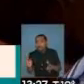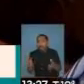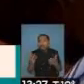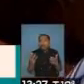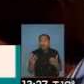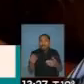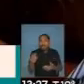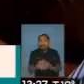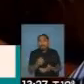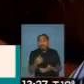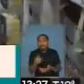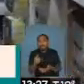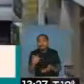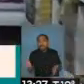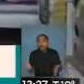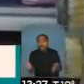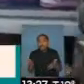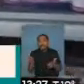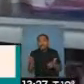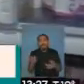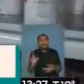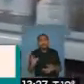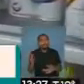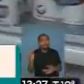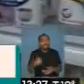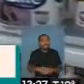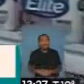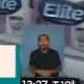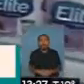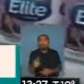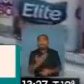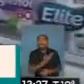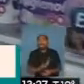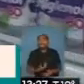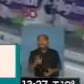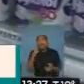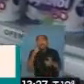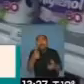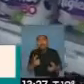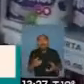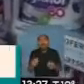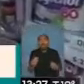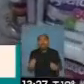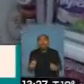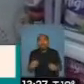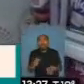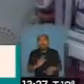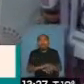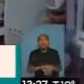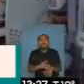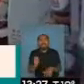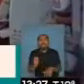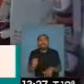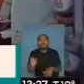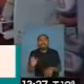hasta el mes de diciembre. ¿Y el Estado no puede hacer nada para regular y decir se bajan los precios, se bajó el dólar, tienen que